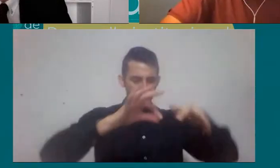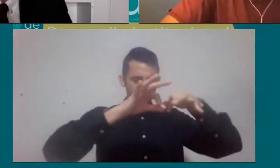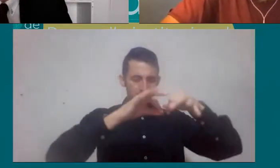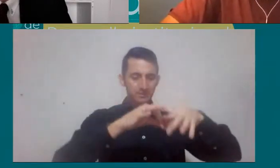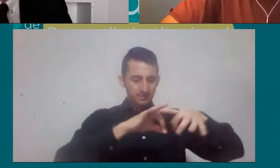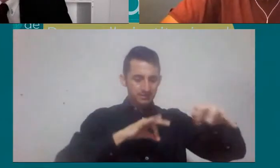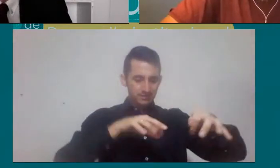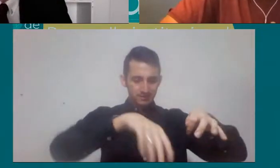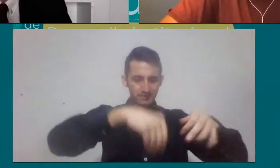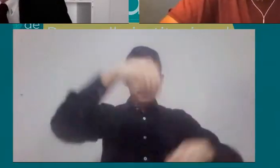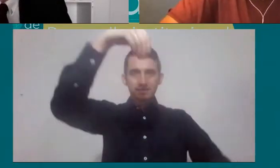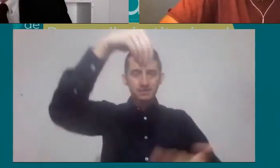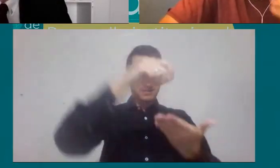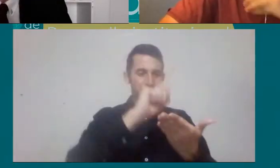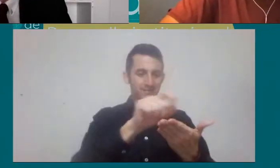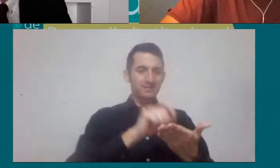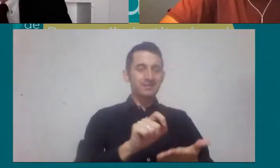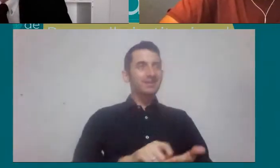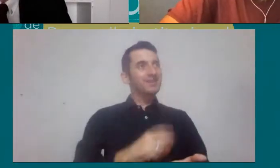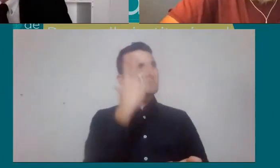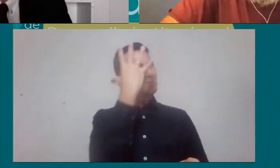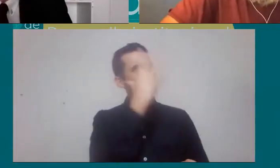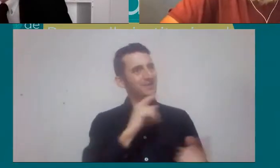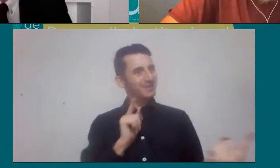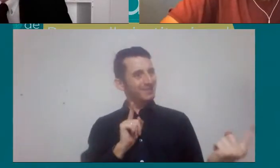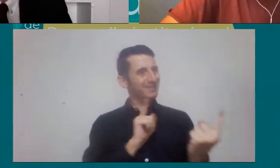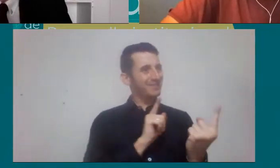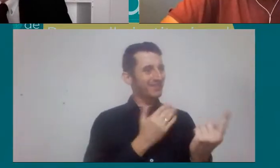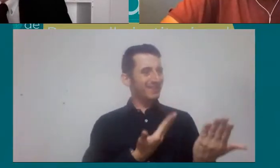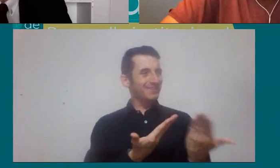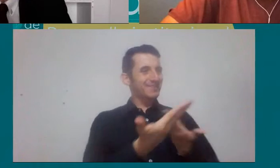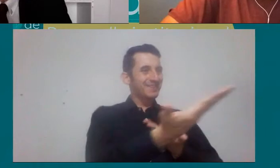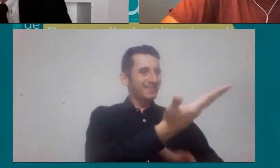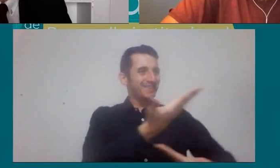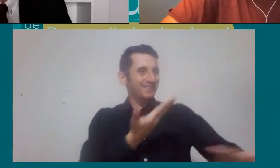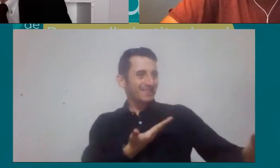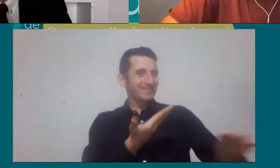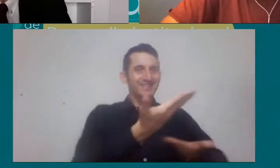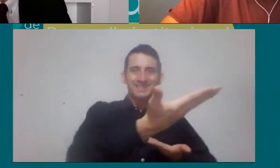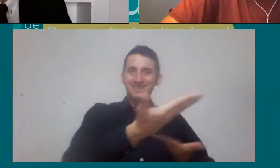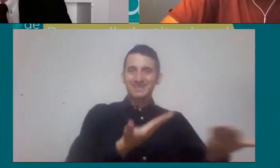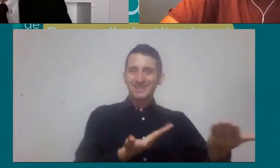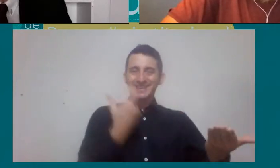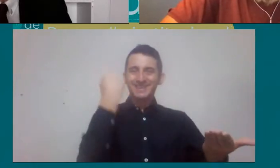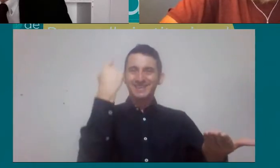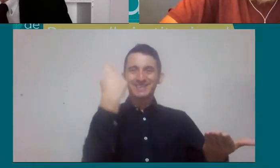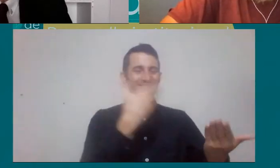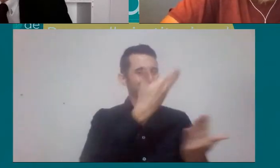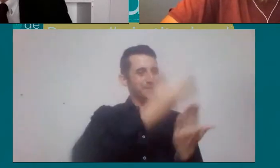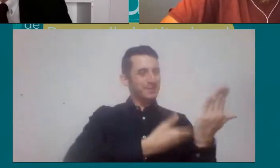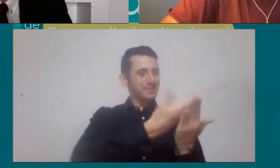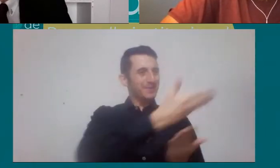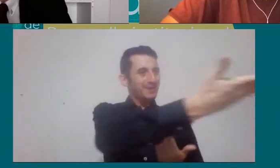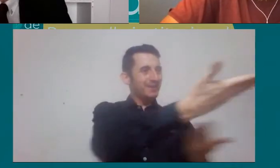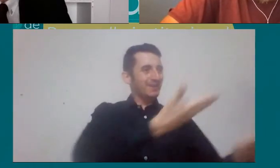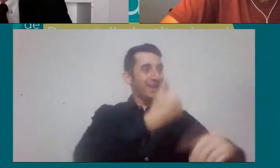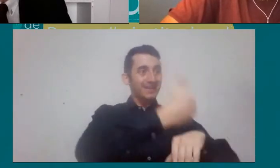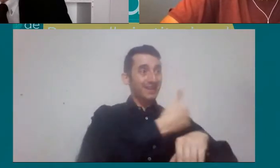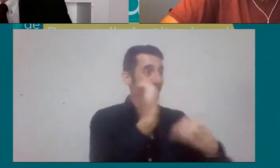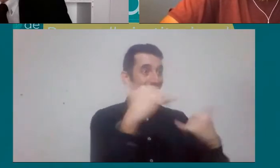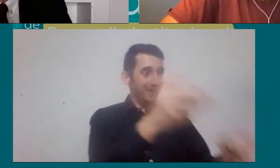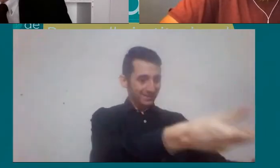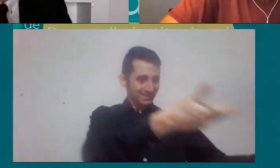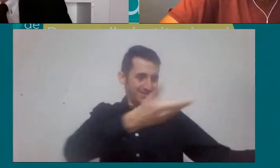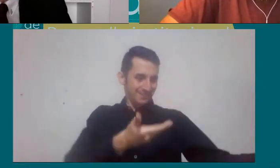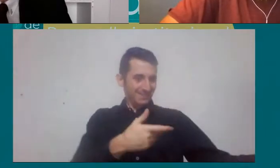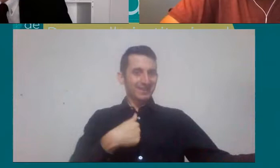decir, también una parte como muy romántica de ese intercambio de papel entre el profe y el alumno. Es decir, que yo creo que han sido muy